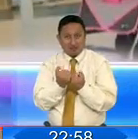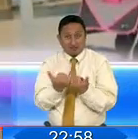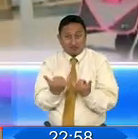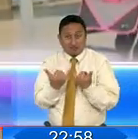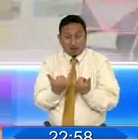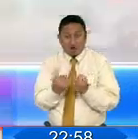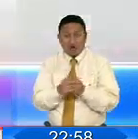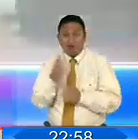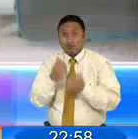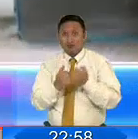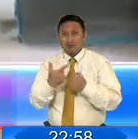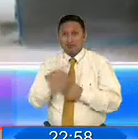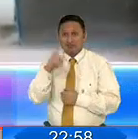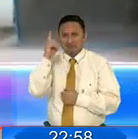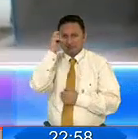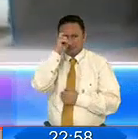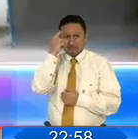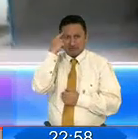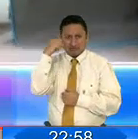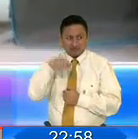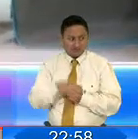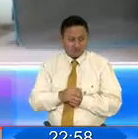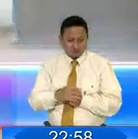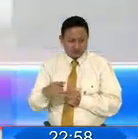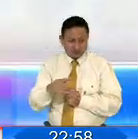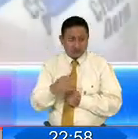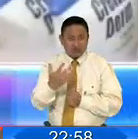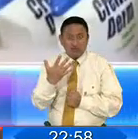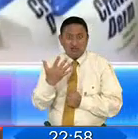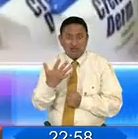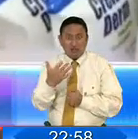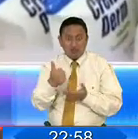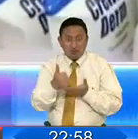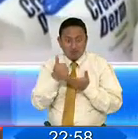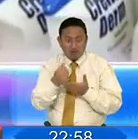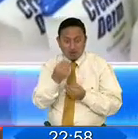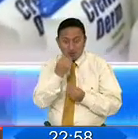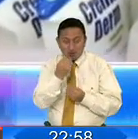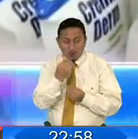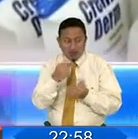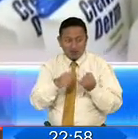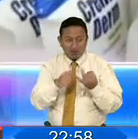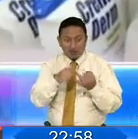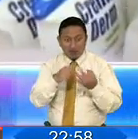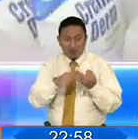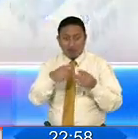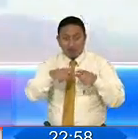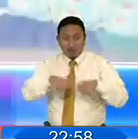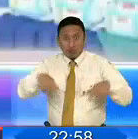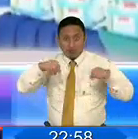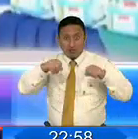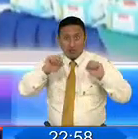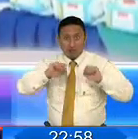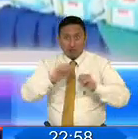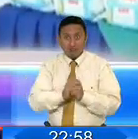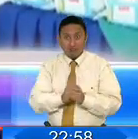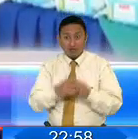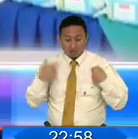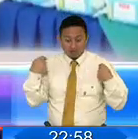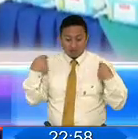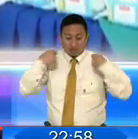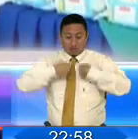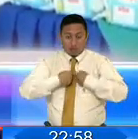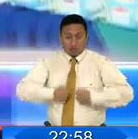de pandemia es difícil pensar cómo se podría mantener a cinco pequeñas bocas, aparte de los pañales, también la